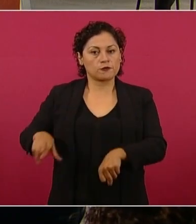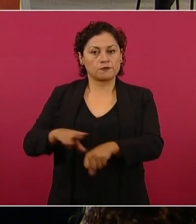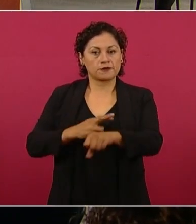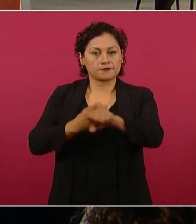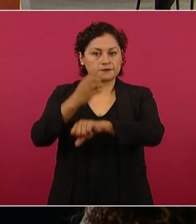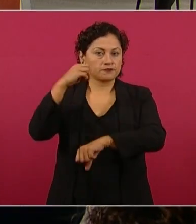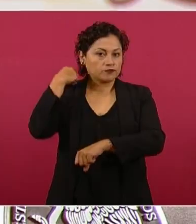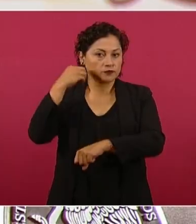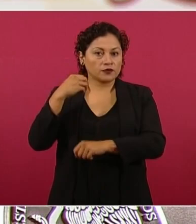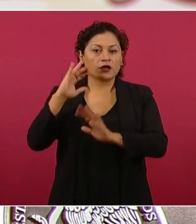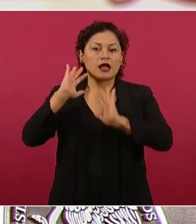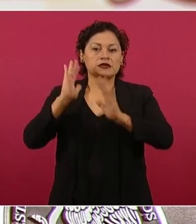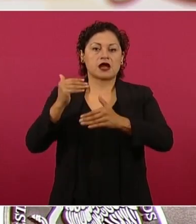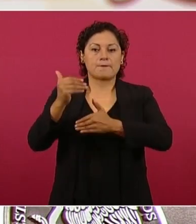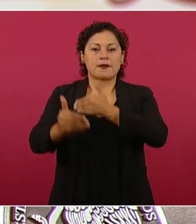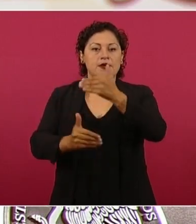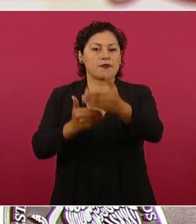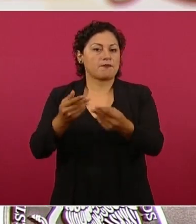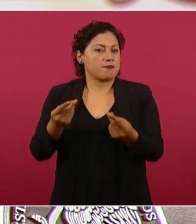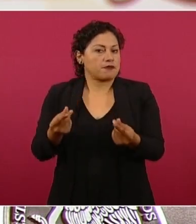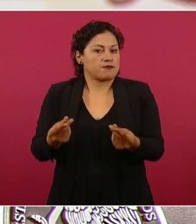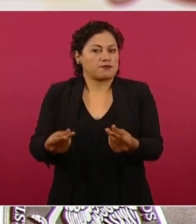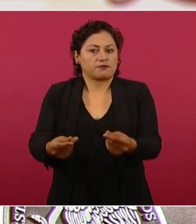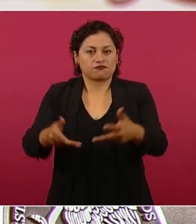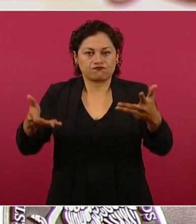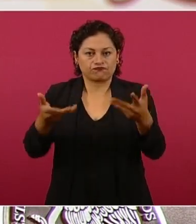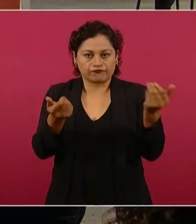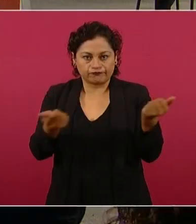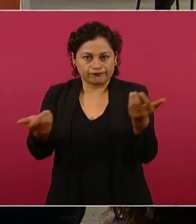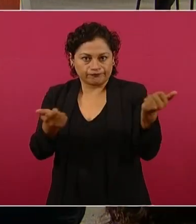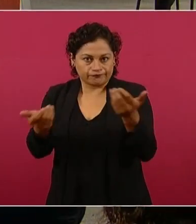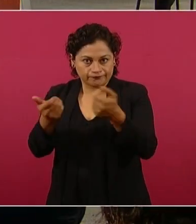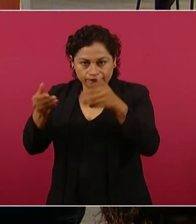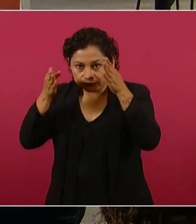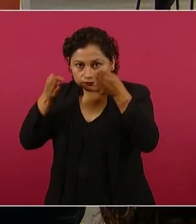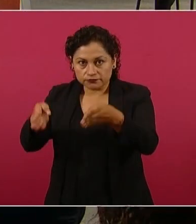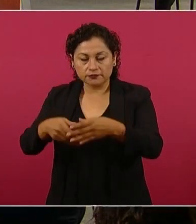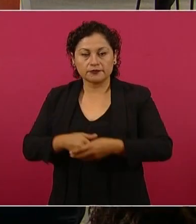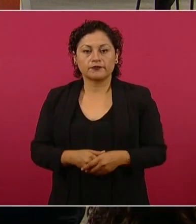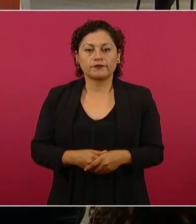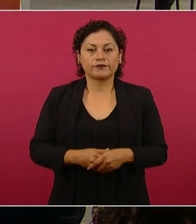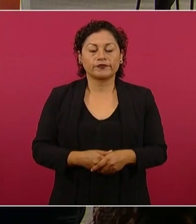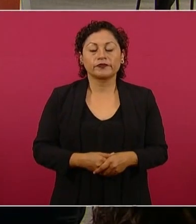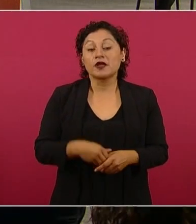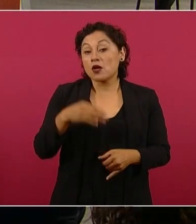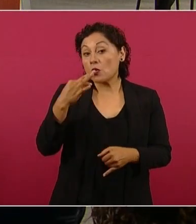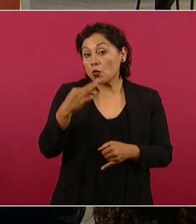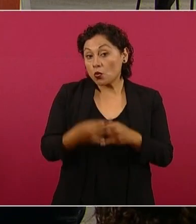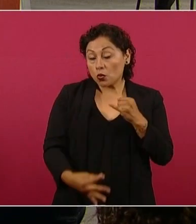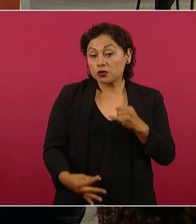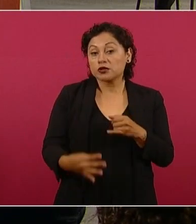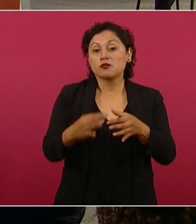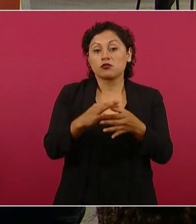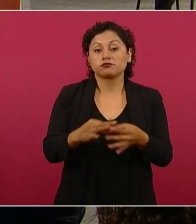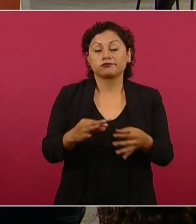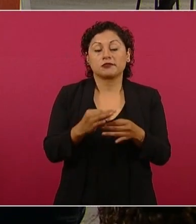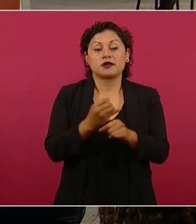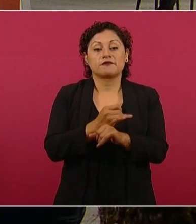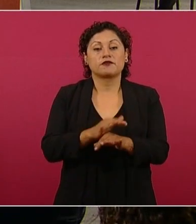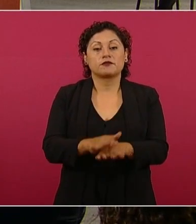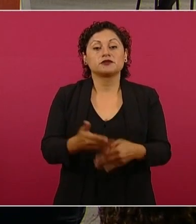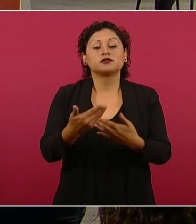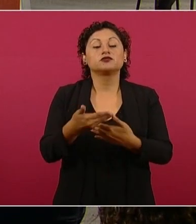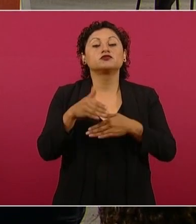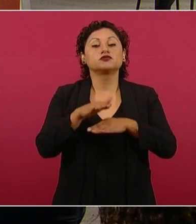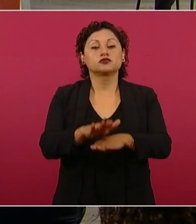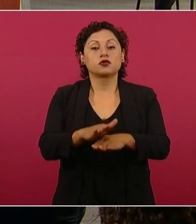procesos de inmediato. Y finalmente, para reportar sobre los temas del avance de los